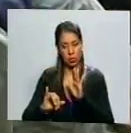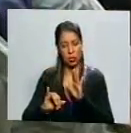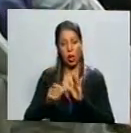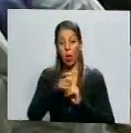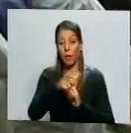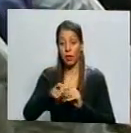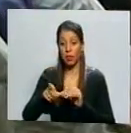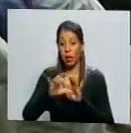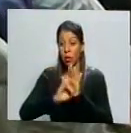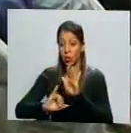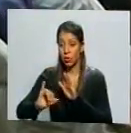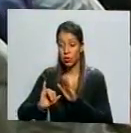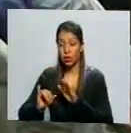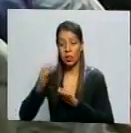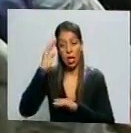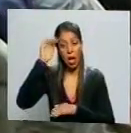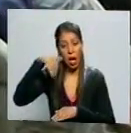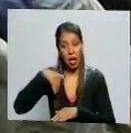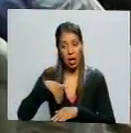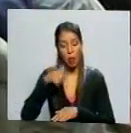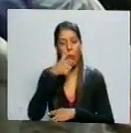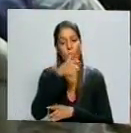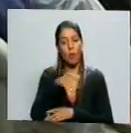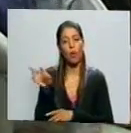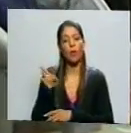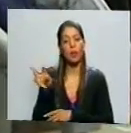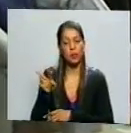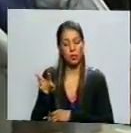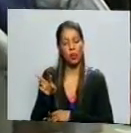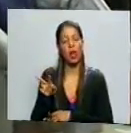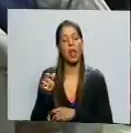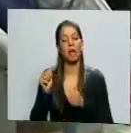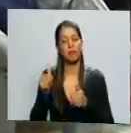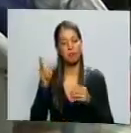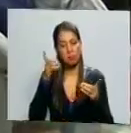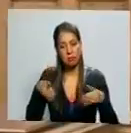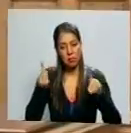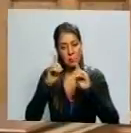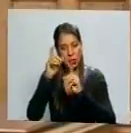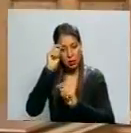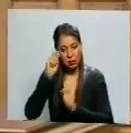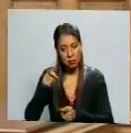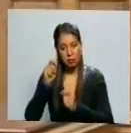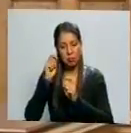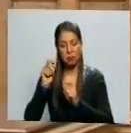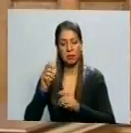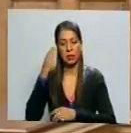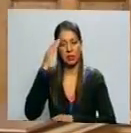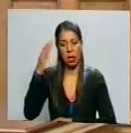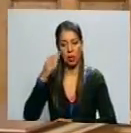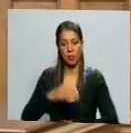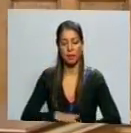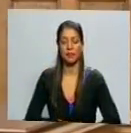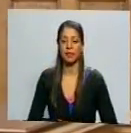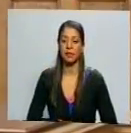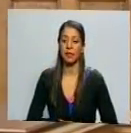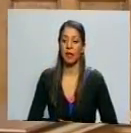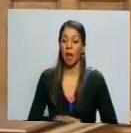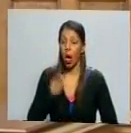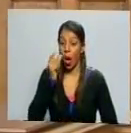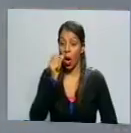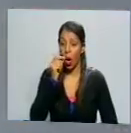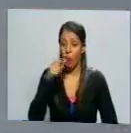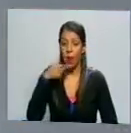al pueblo digno de Venezuela. Yo me quiero sumar a esas palabras muy sabias de mi querido colega